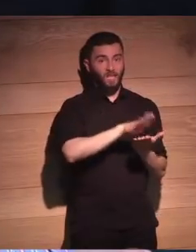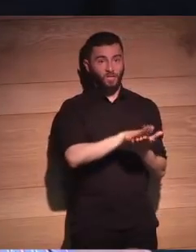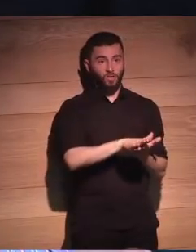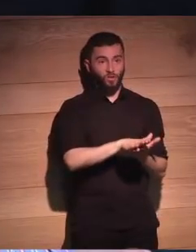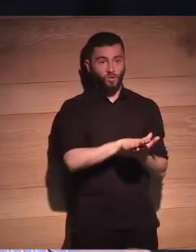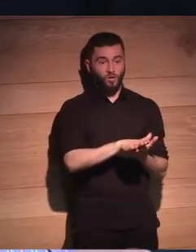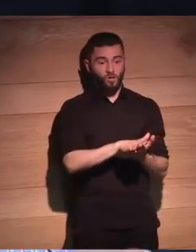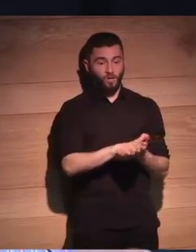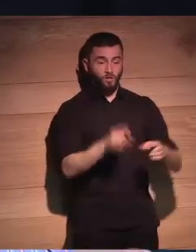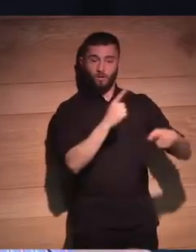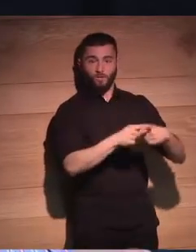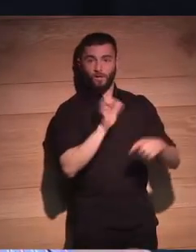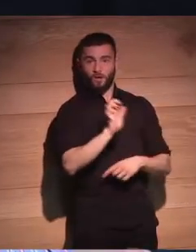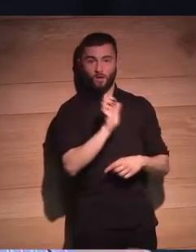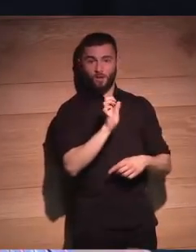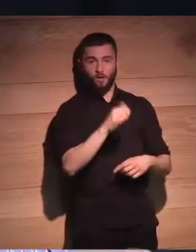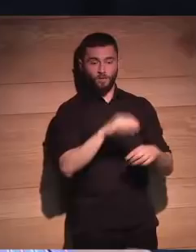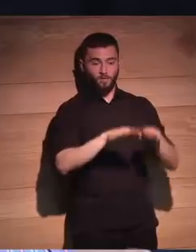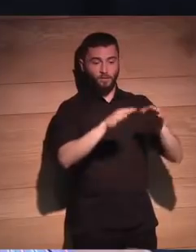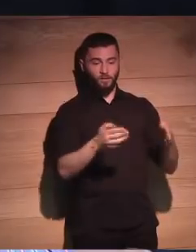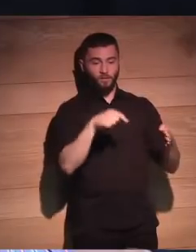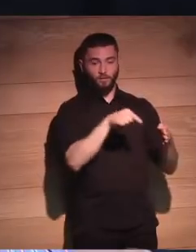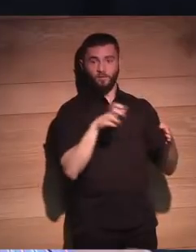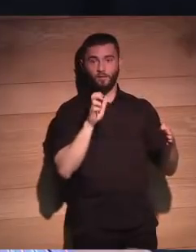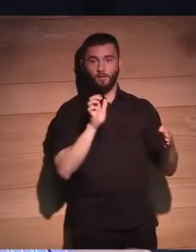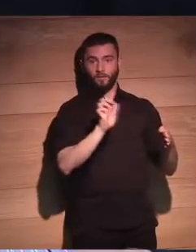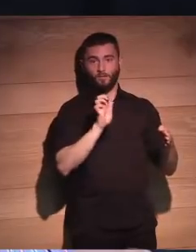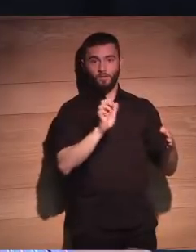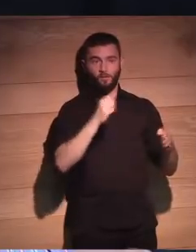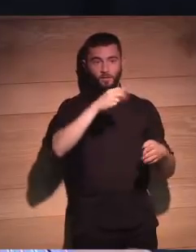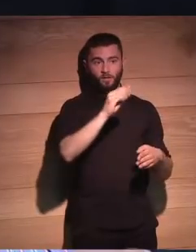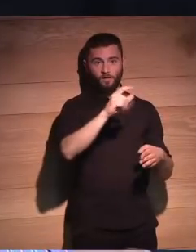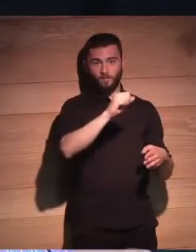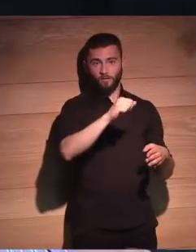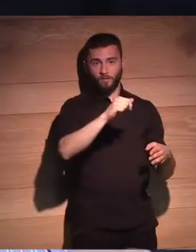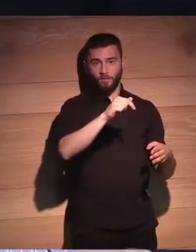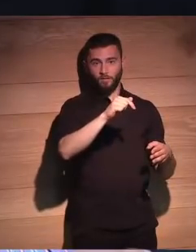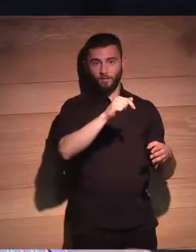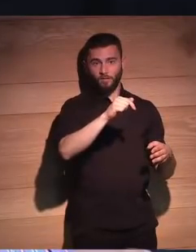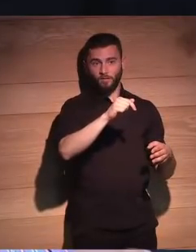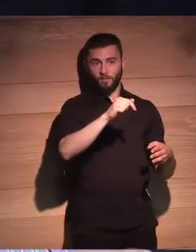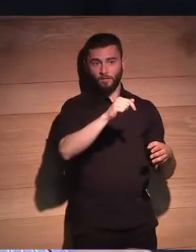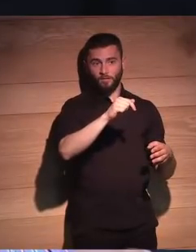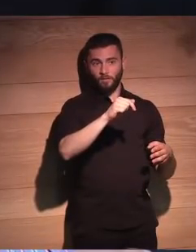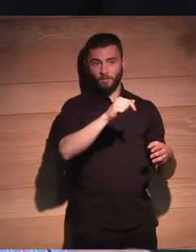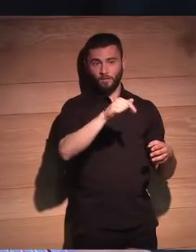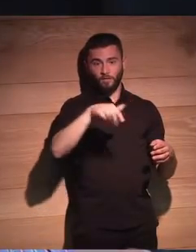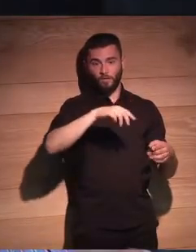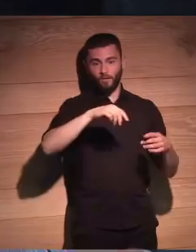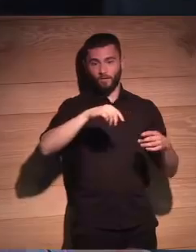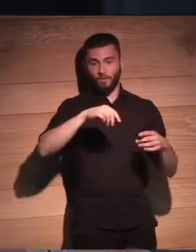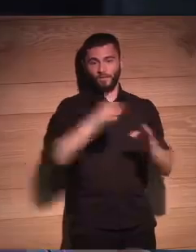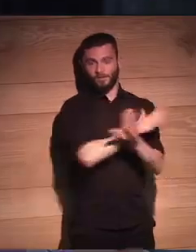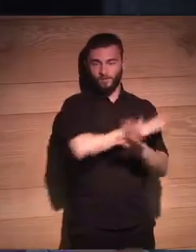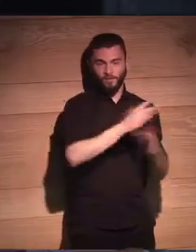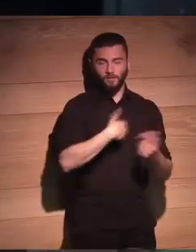polvo encima de una encimera de Midnighter y Apolo, después de una cenita que han tenido con unos amigos. Muy el cartero, siempre llama 2 veces, ¿no? Sí, sí. Bien.